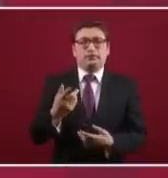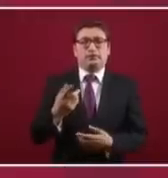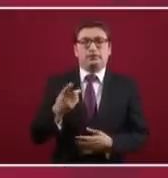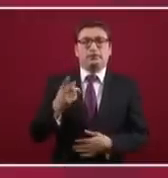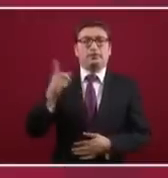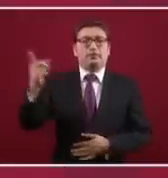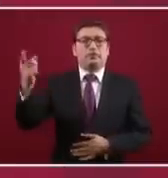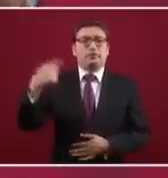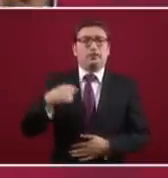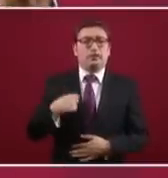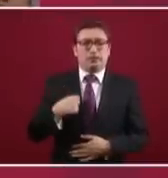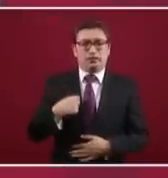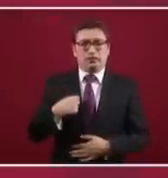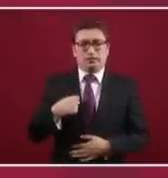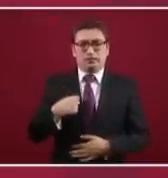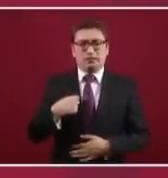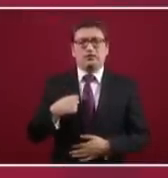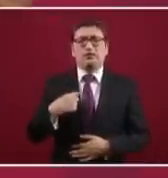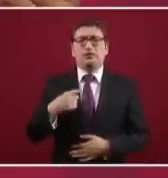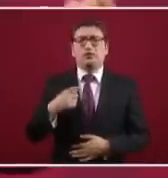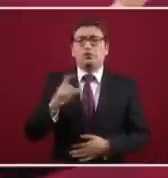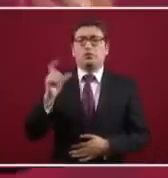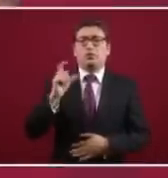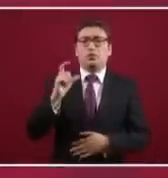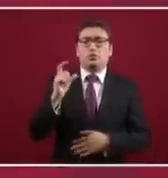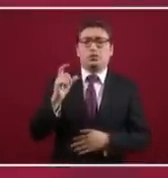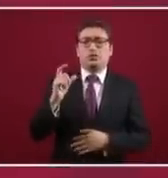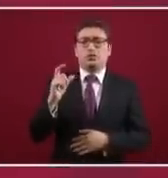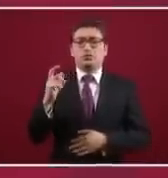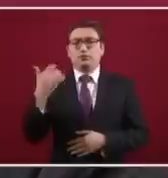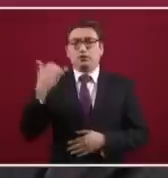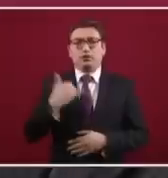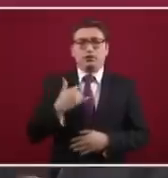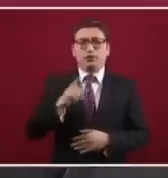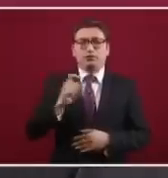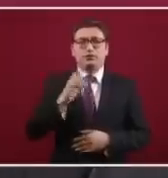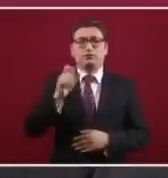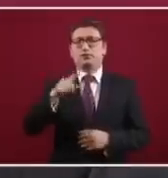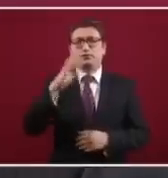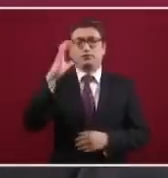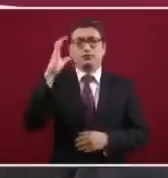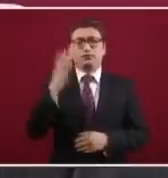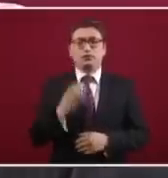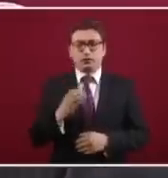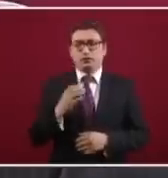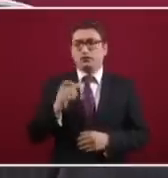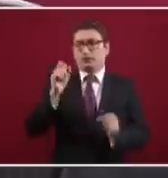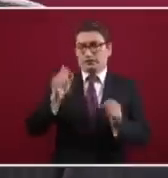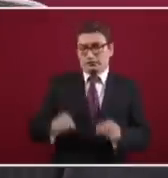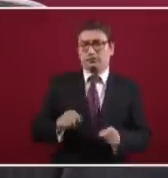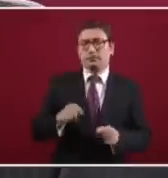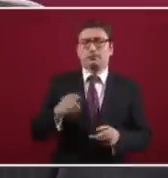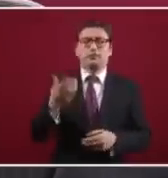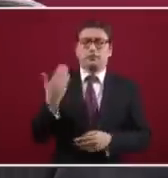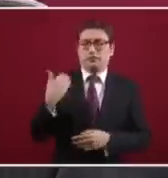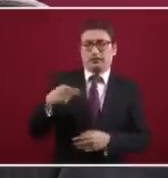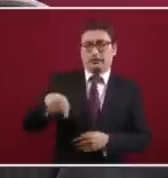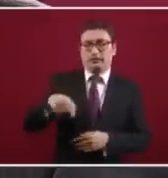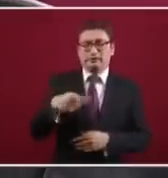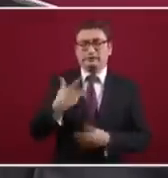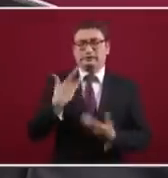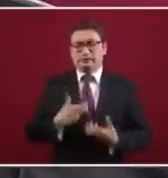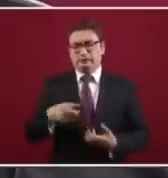en los dos casos, en lo de Culiacán y ahora en este lamentable suceso